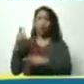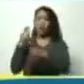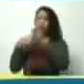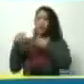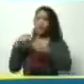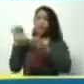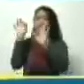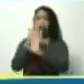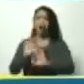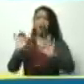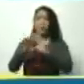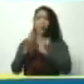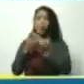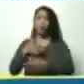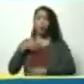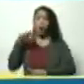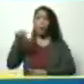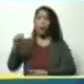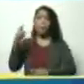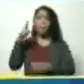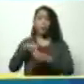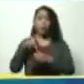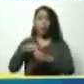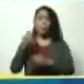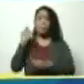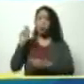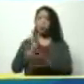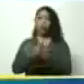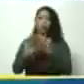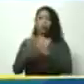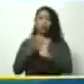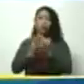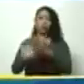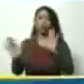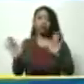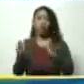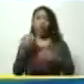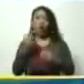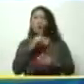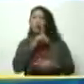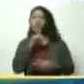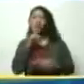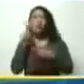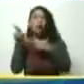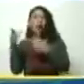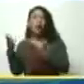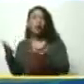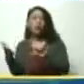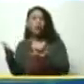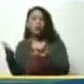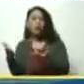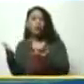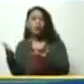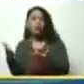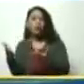vender ni nadie en el mundo le puede comprar petróleo y punto ¿cómo se llama eso? Eduardo